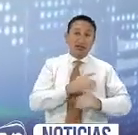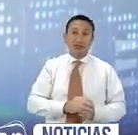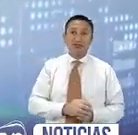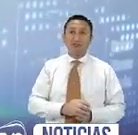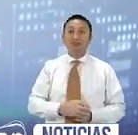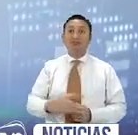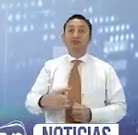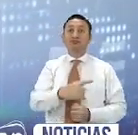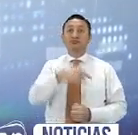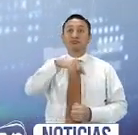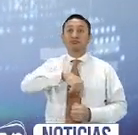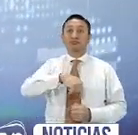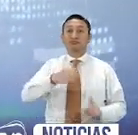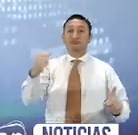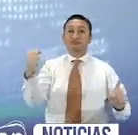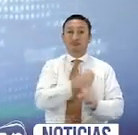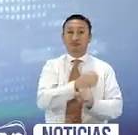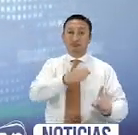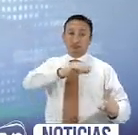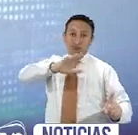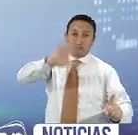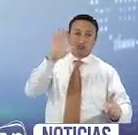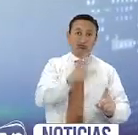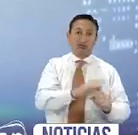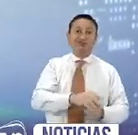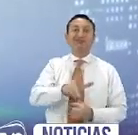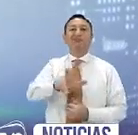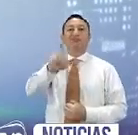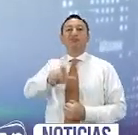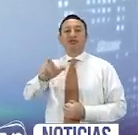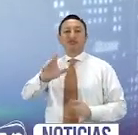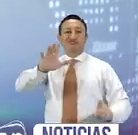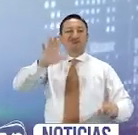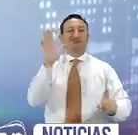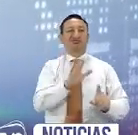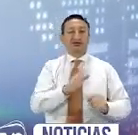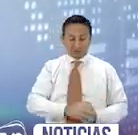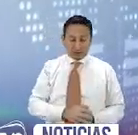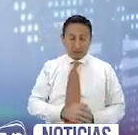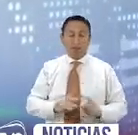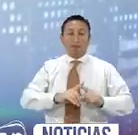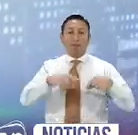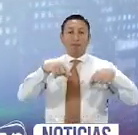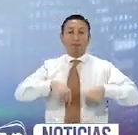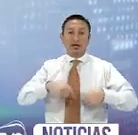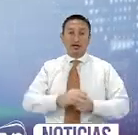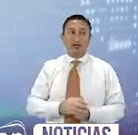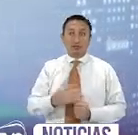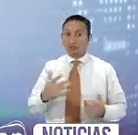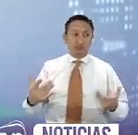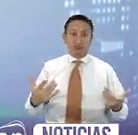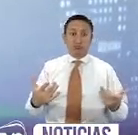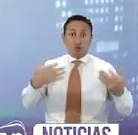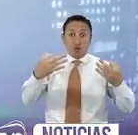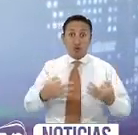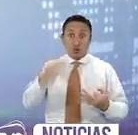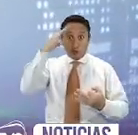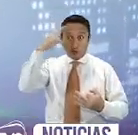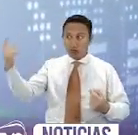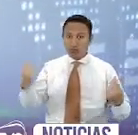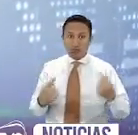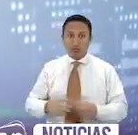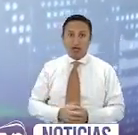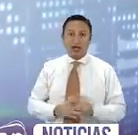bajo la opresión y las amenazas de tres personas. Sin embargo, lograron escapar en el momento que las